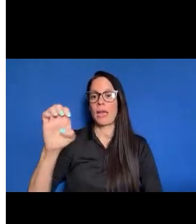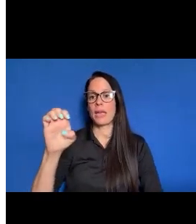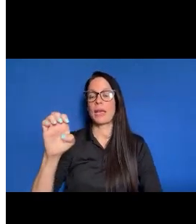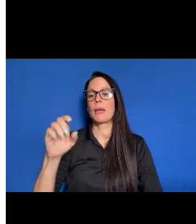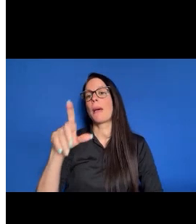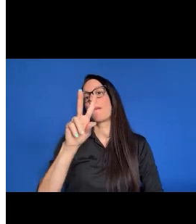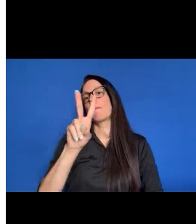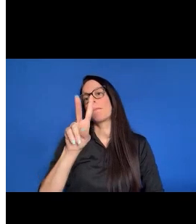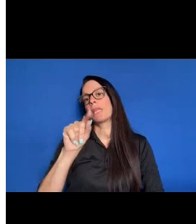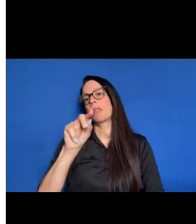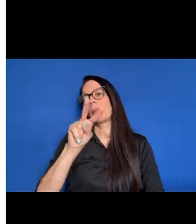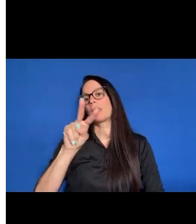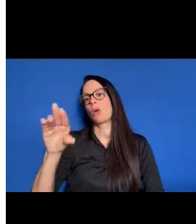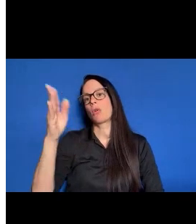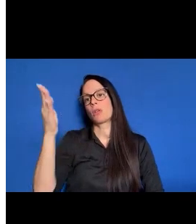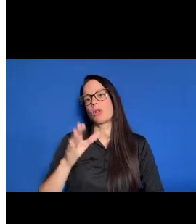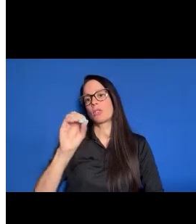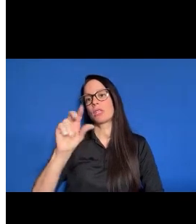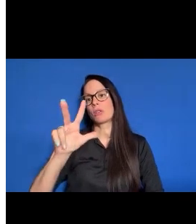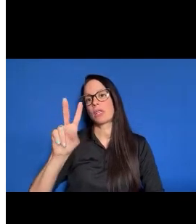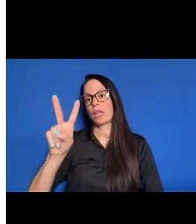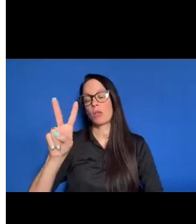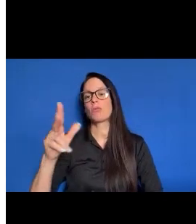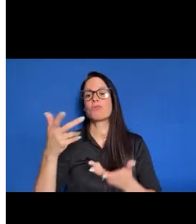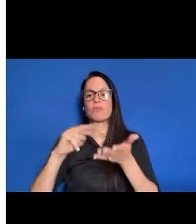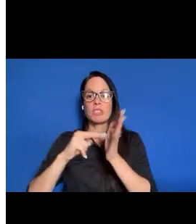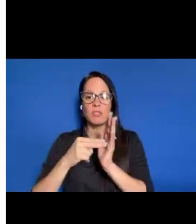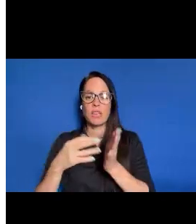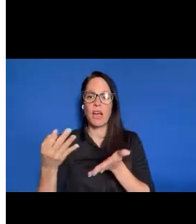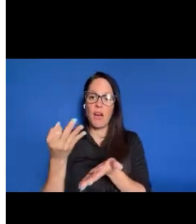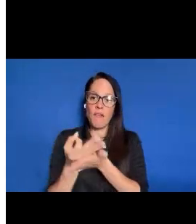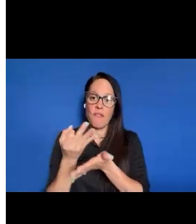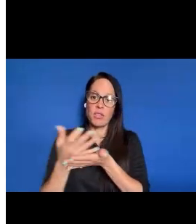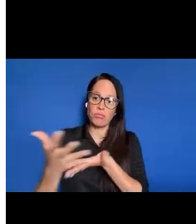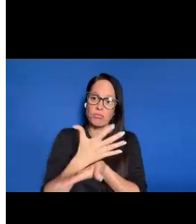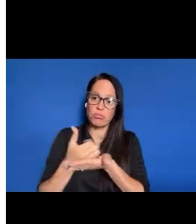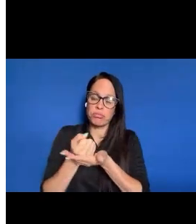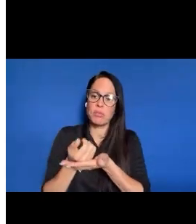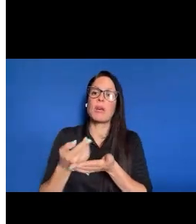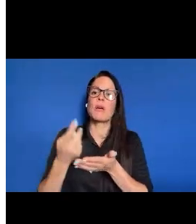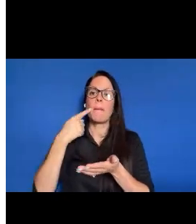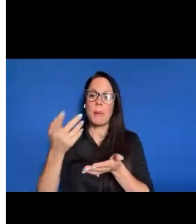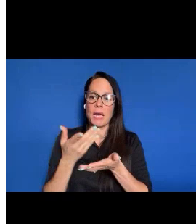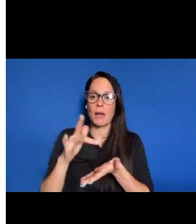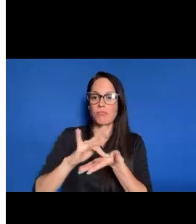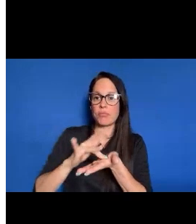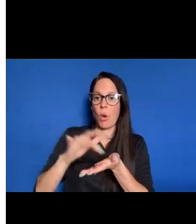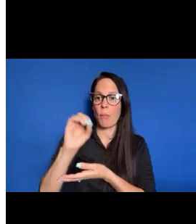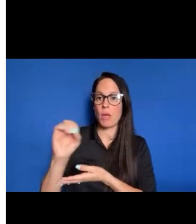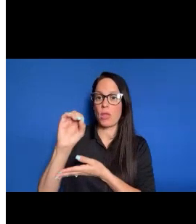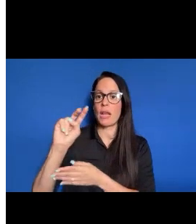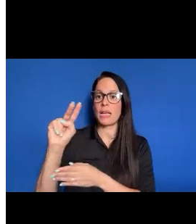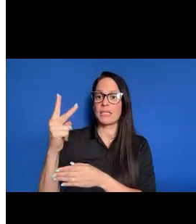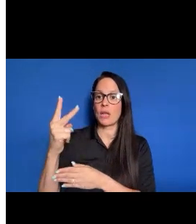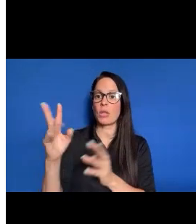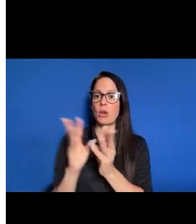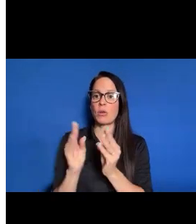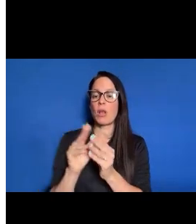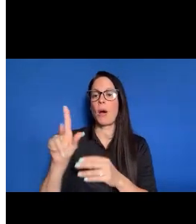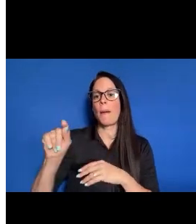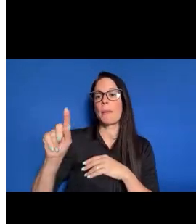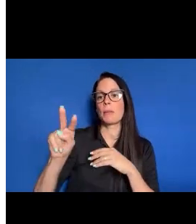2022-032, que crea el Comité Asesor del Fondo de Recuperación y Restitución por Opioides, se da comienzo a esta segunda reunión de trabajo 2024, convocada el 3 de junio